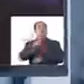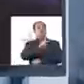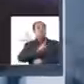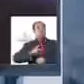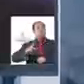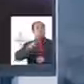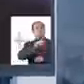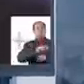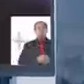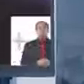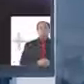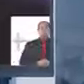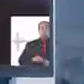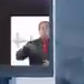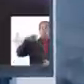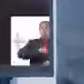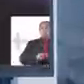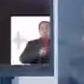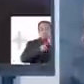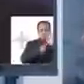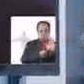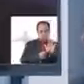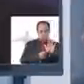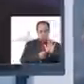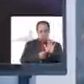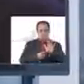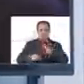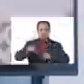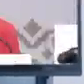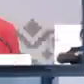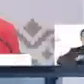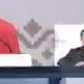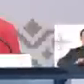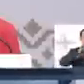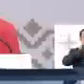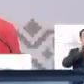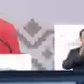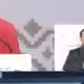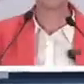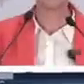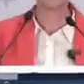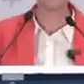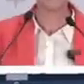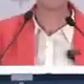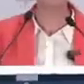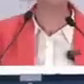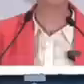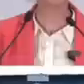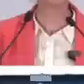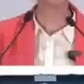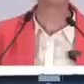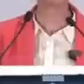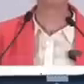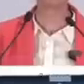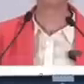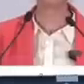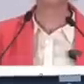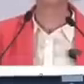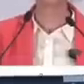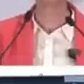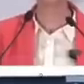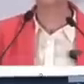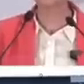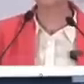Entonces, el día de hoy, pues les vamos a presentar este centro de realidad, de entrenamiento de realidad